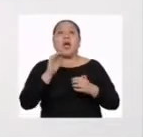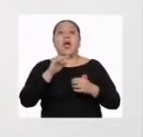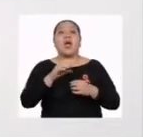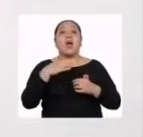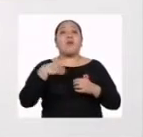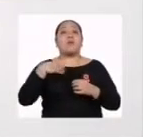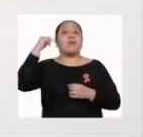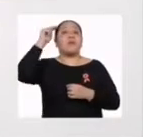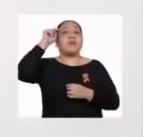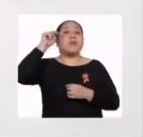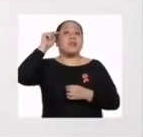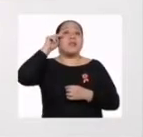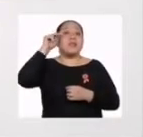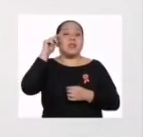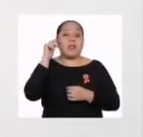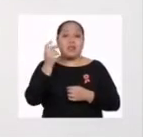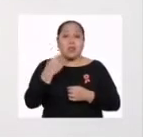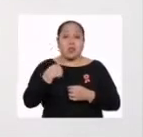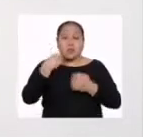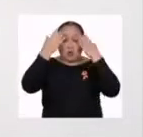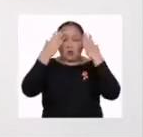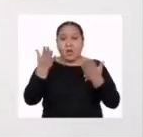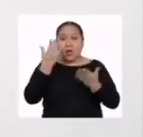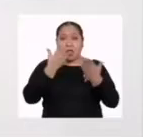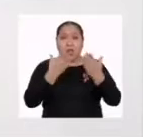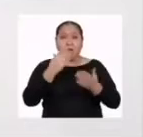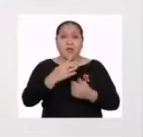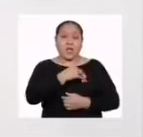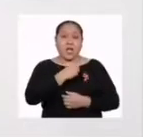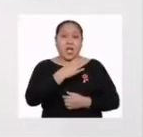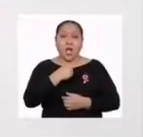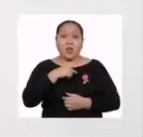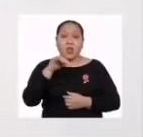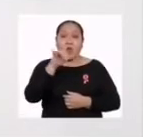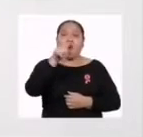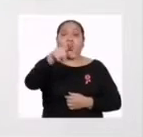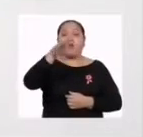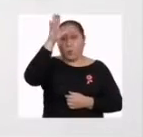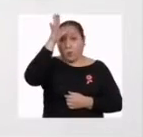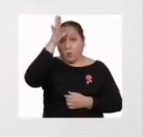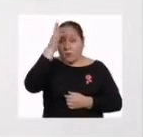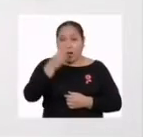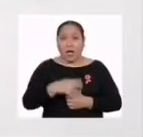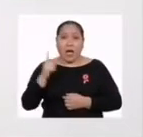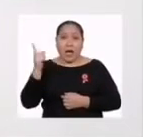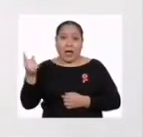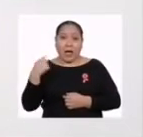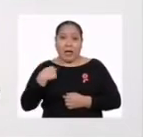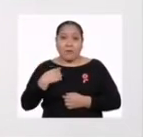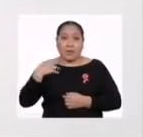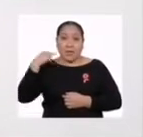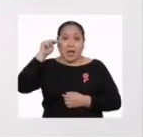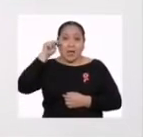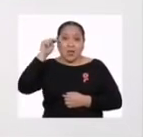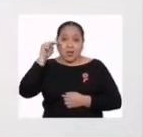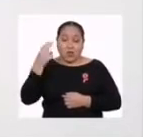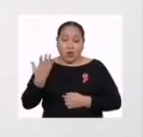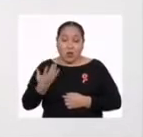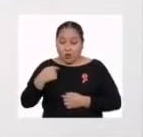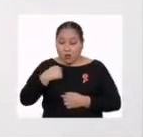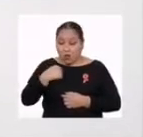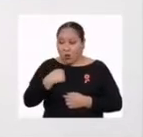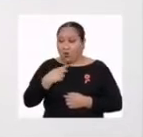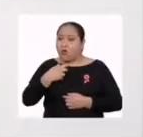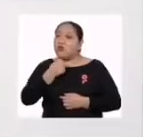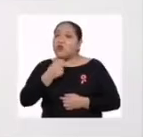Mi nieto, que no sé si ya te mencioné que debe tener la edad de tu papá, él y yo nos interesábamos tanto en el